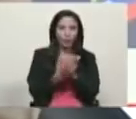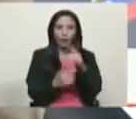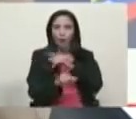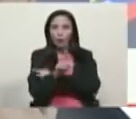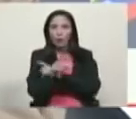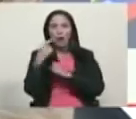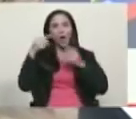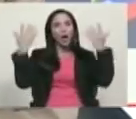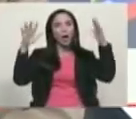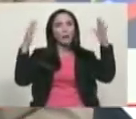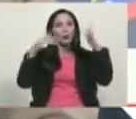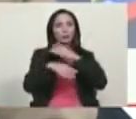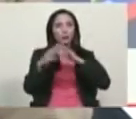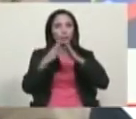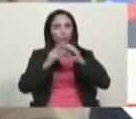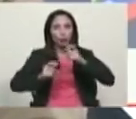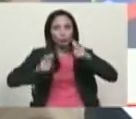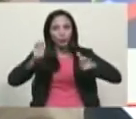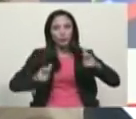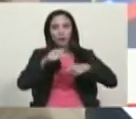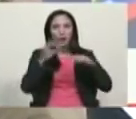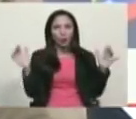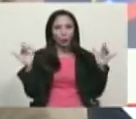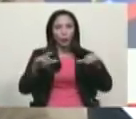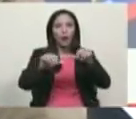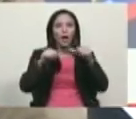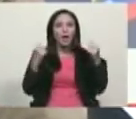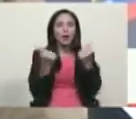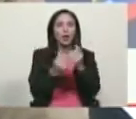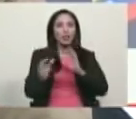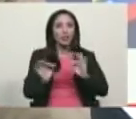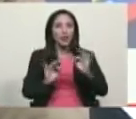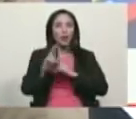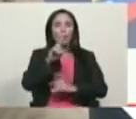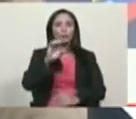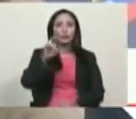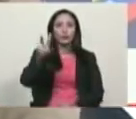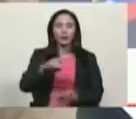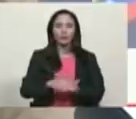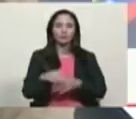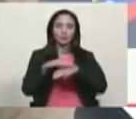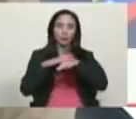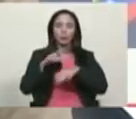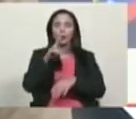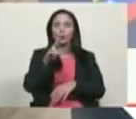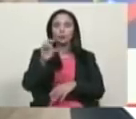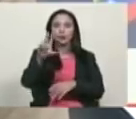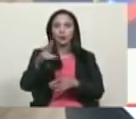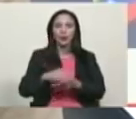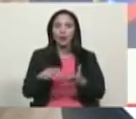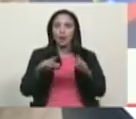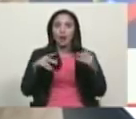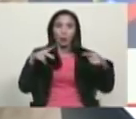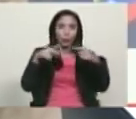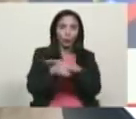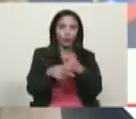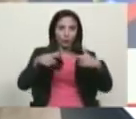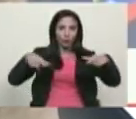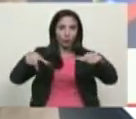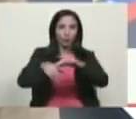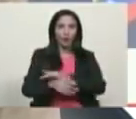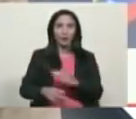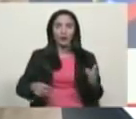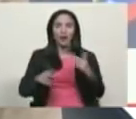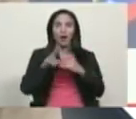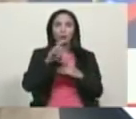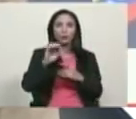todos aplaudían. Se reunieron en el Aula Magna de la Universidad Central de Venezuela. Inauguraron la Aula Magna de la